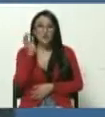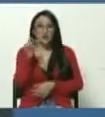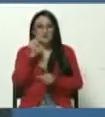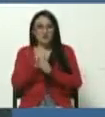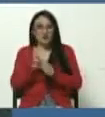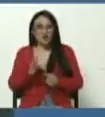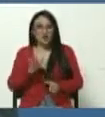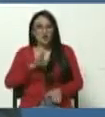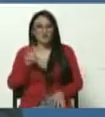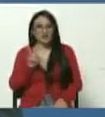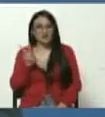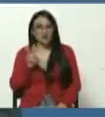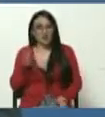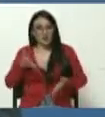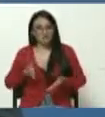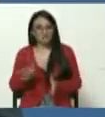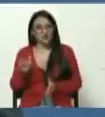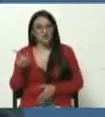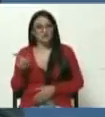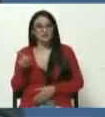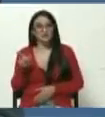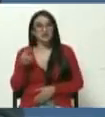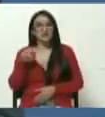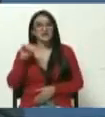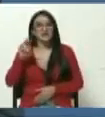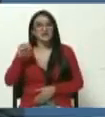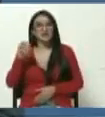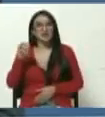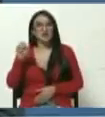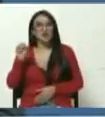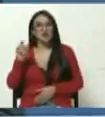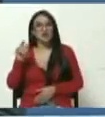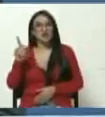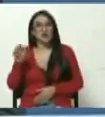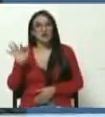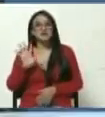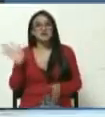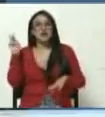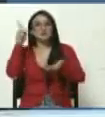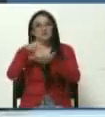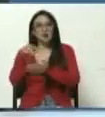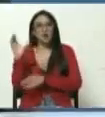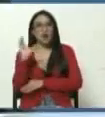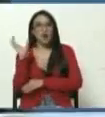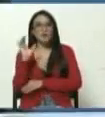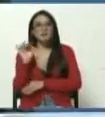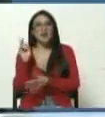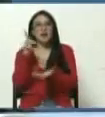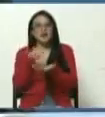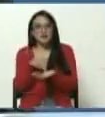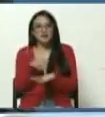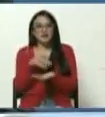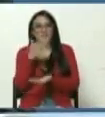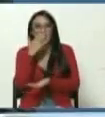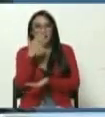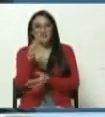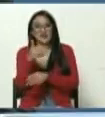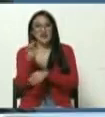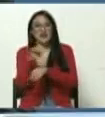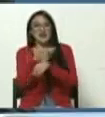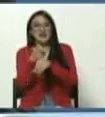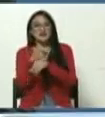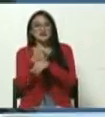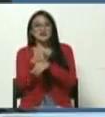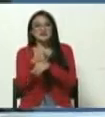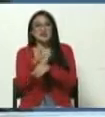trabajadora venezolana, Ninoska La Concha, ya está allá en Barranquilla y ya está al frente de la gerencia